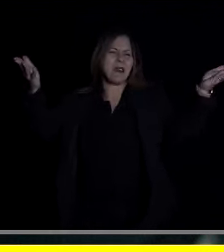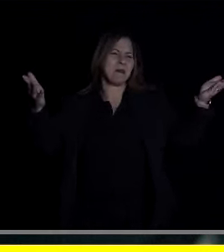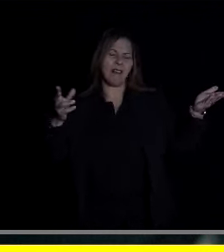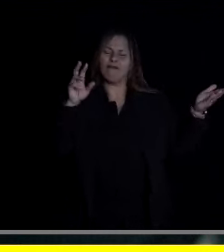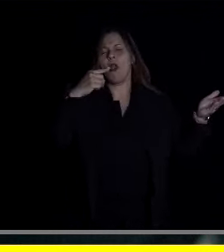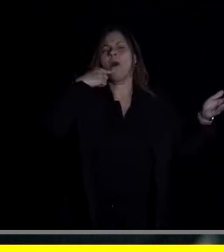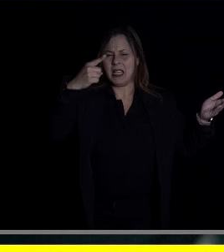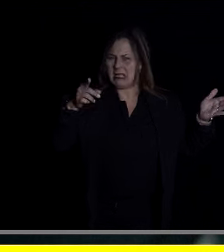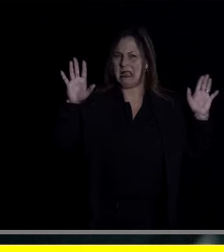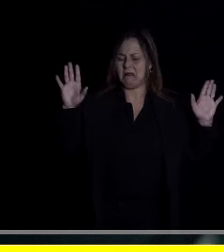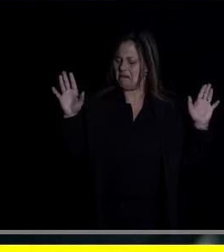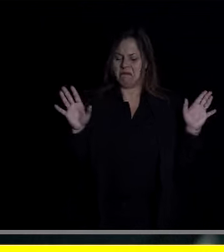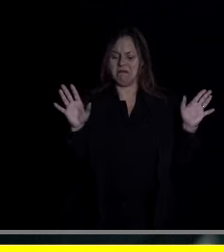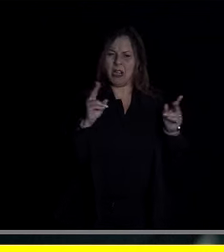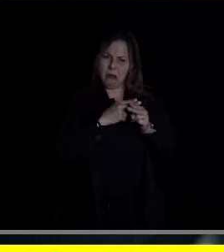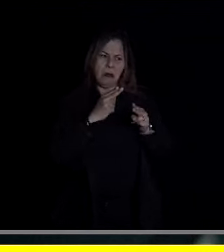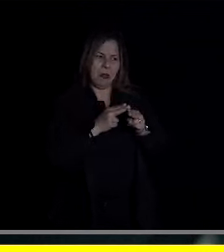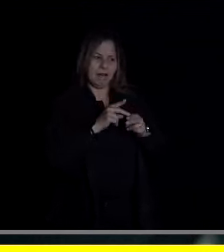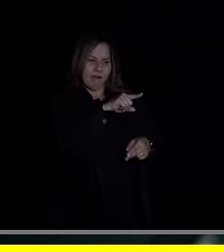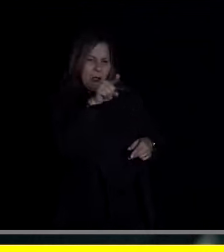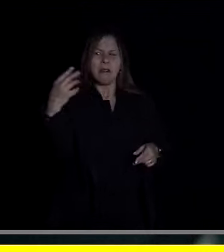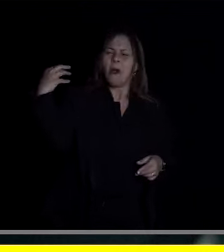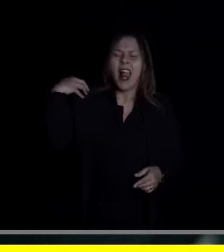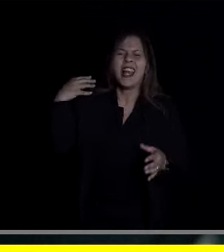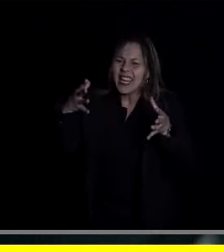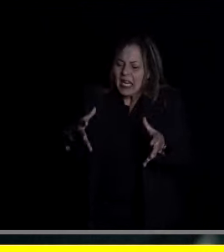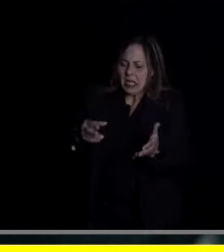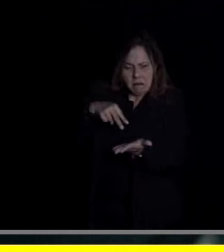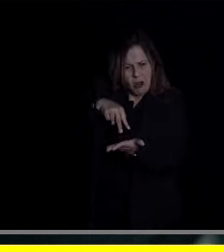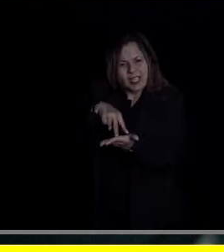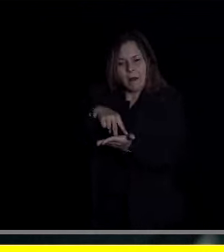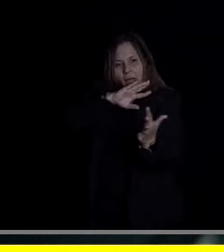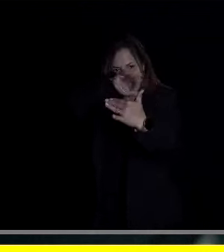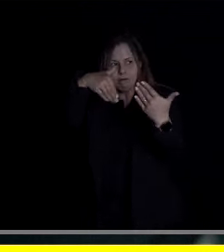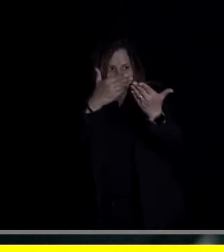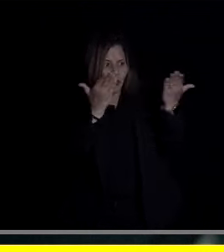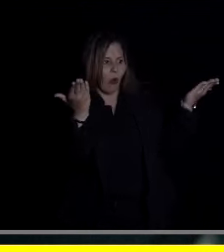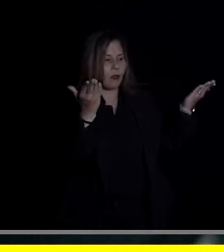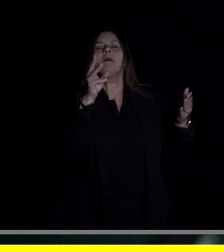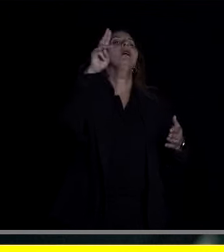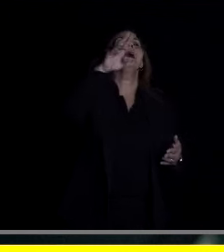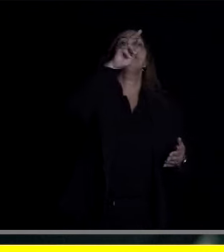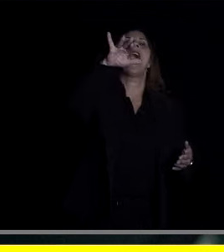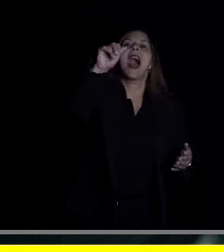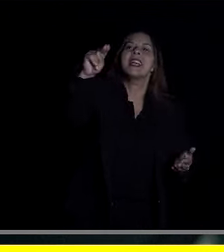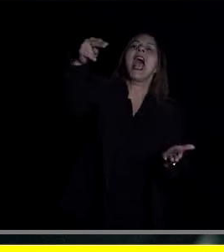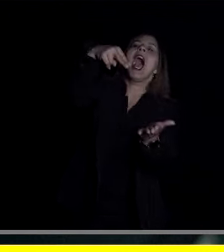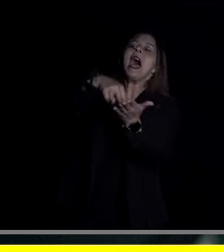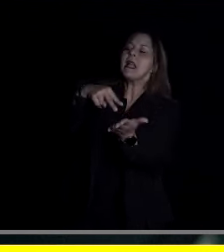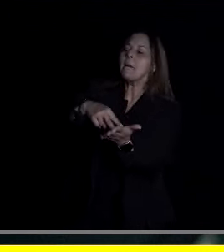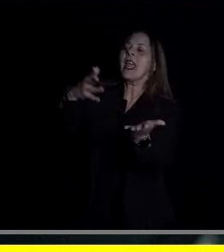voy a mencionar. Los que son de esos líderes comunitarios, por favor, pónganse de pie todos. Aquí va Marían, ponte de pie. Por ahí